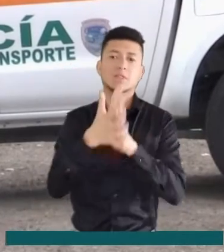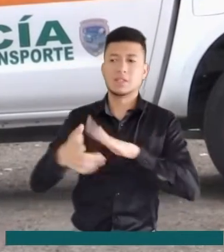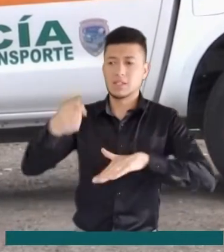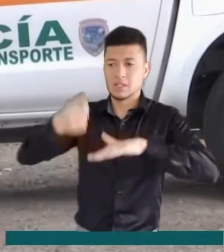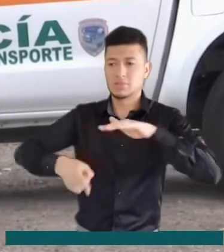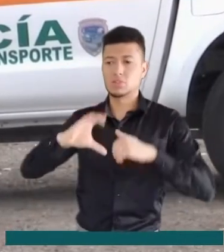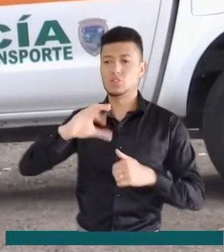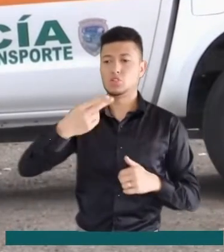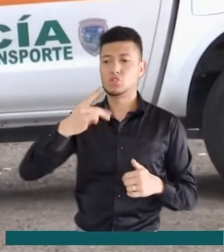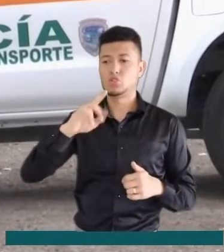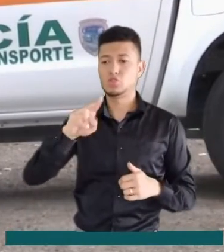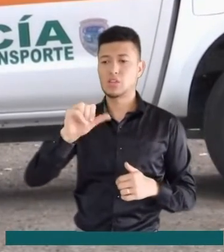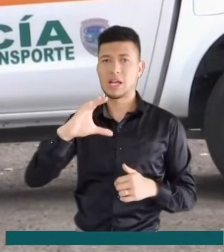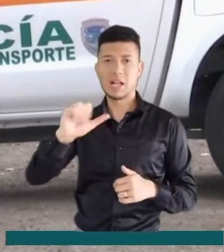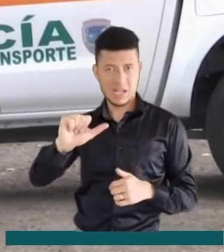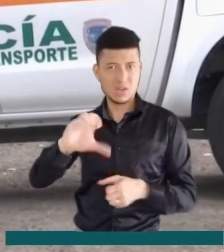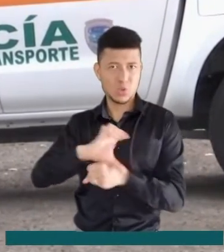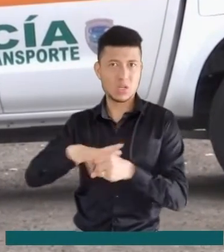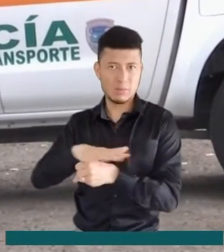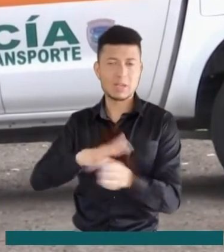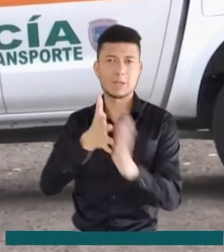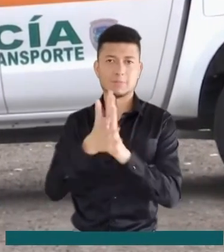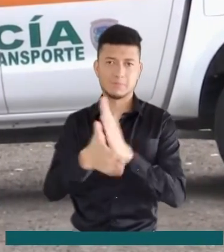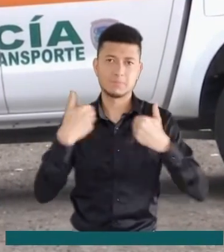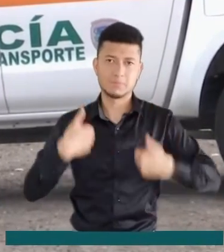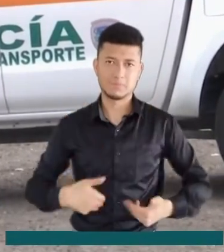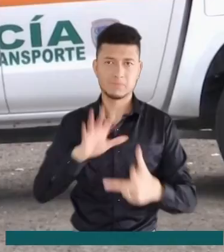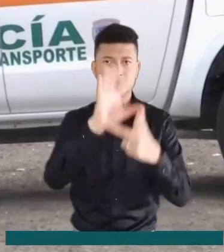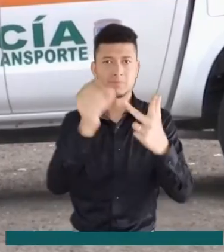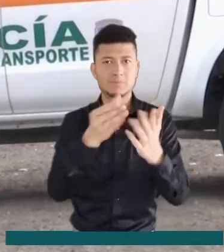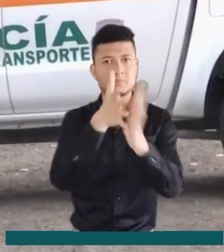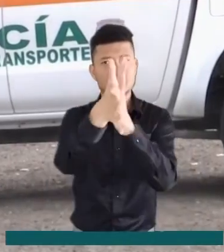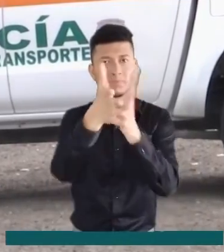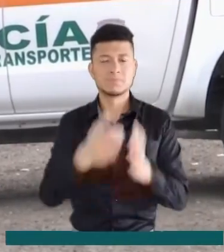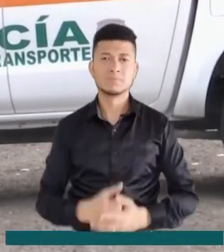Informó desde el peaje de Chuzacá en Cundinamarca, Alejandro Mejía para Enlace 13.